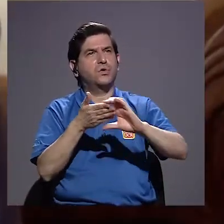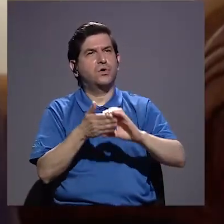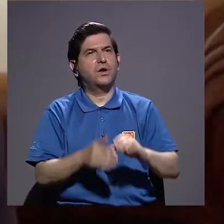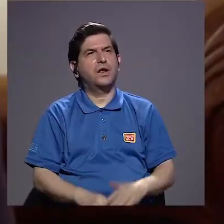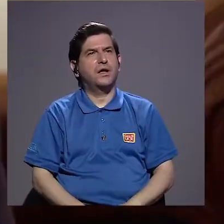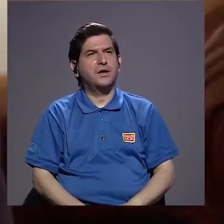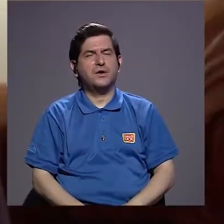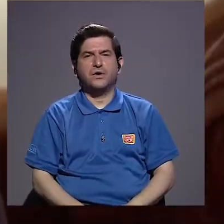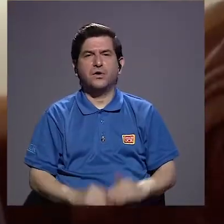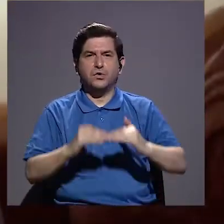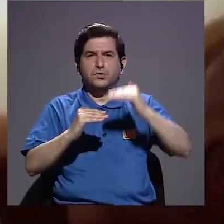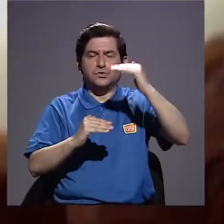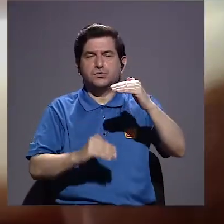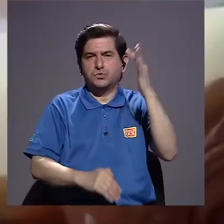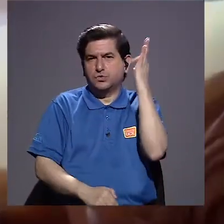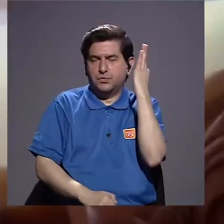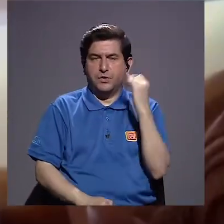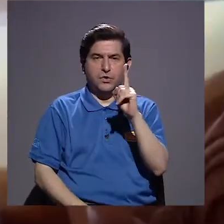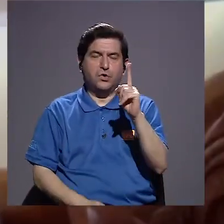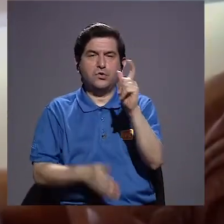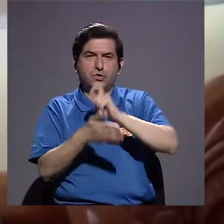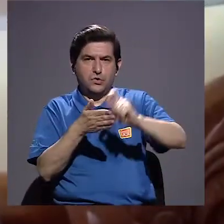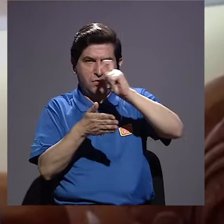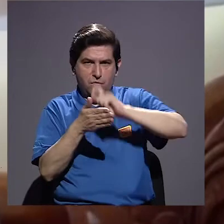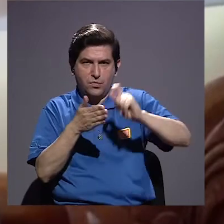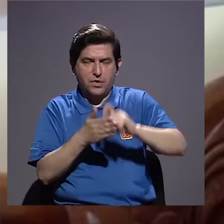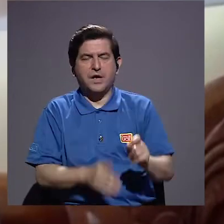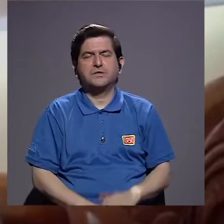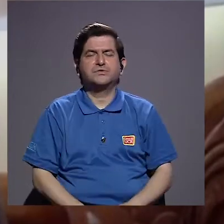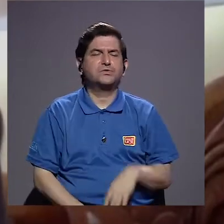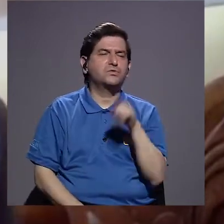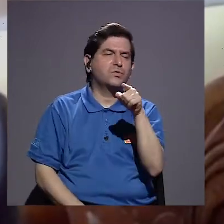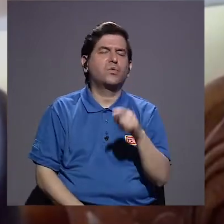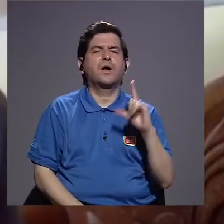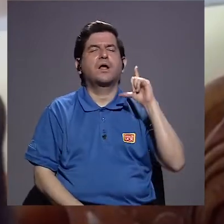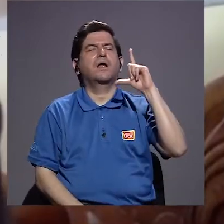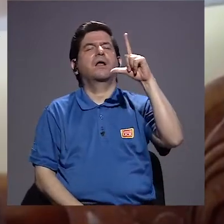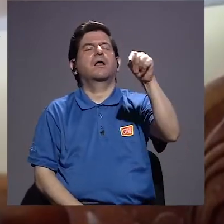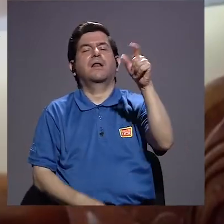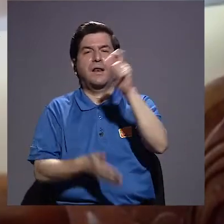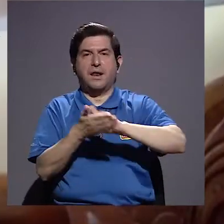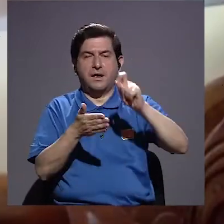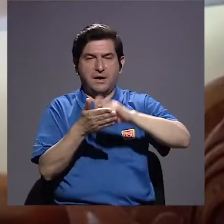de Señoritas procedente de una escuela rural,